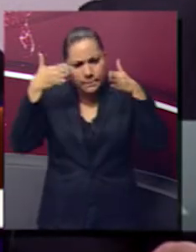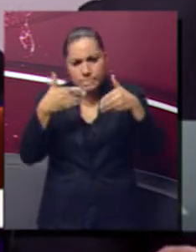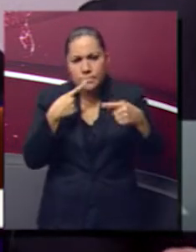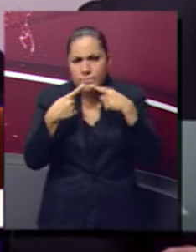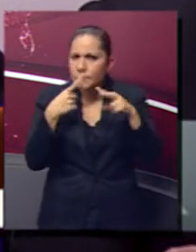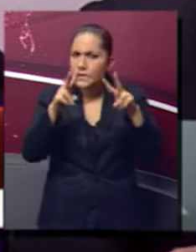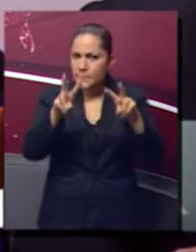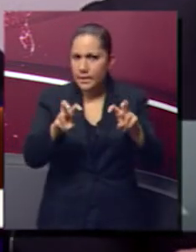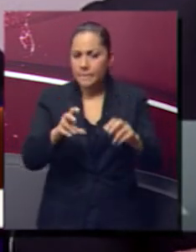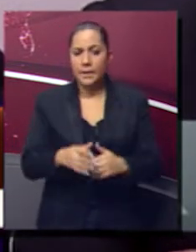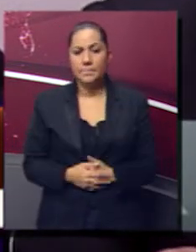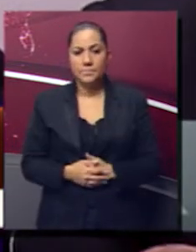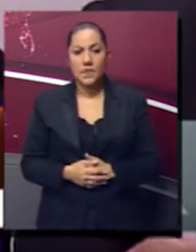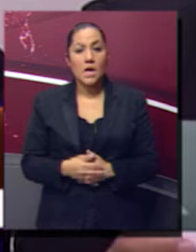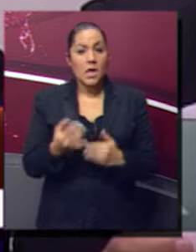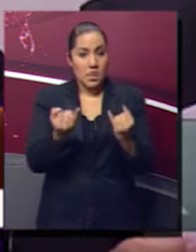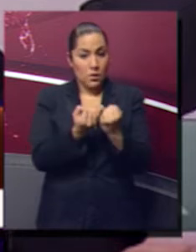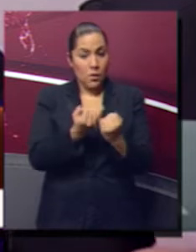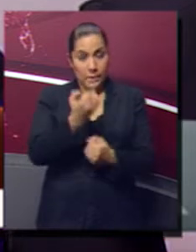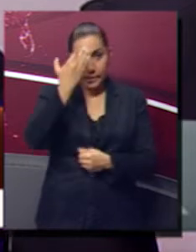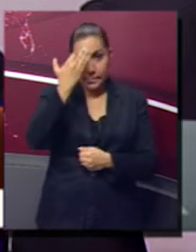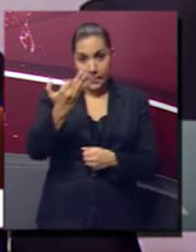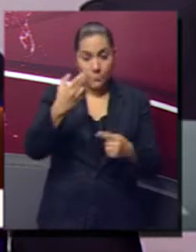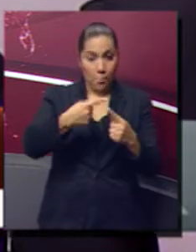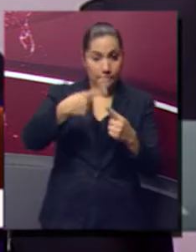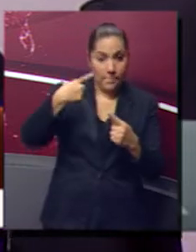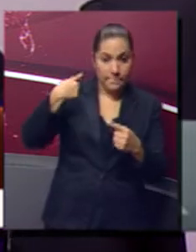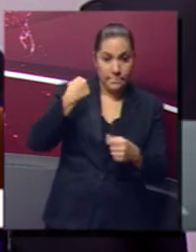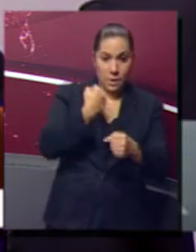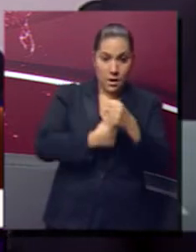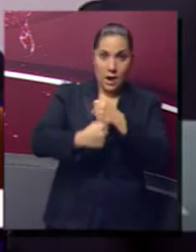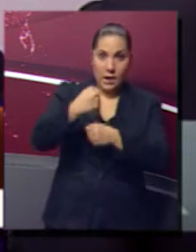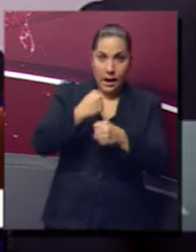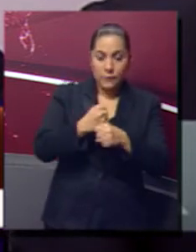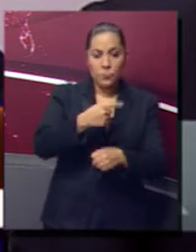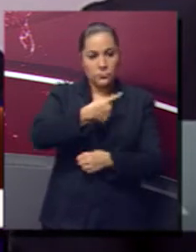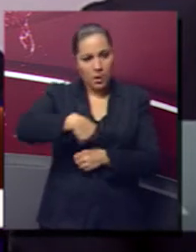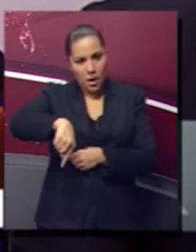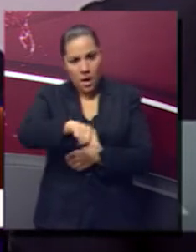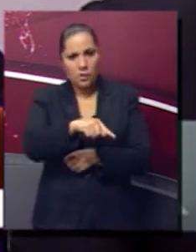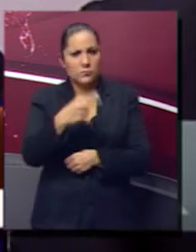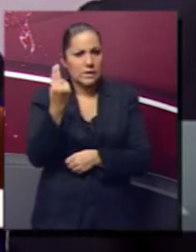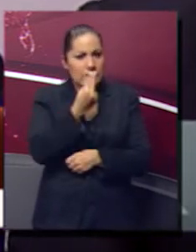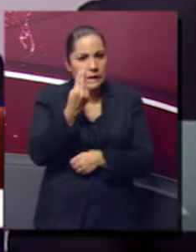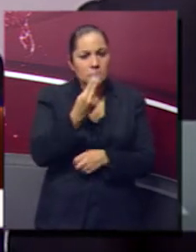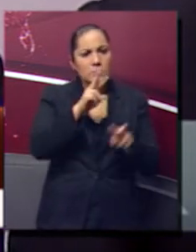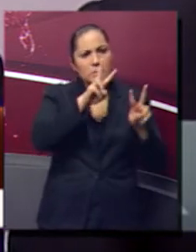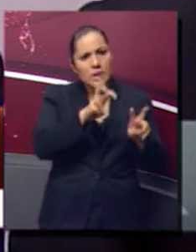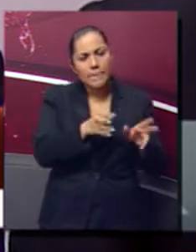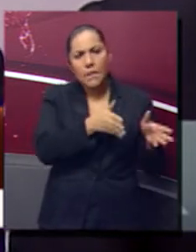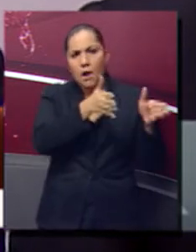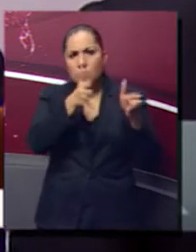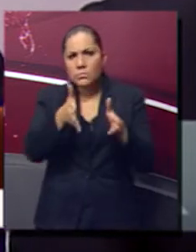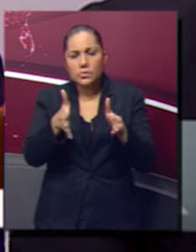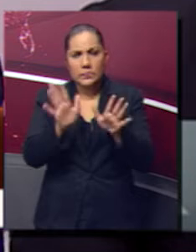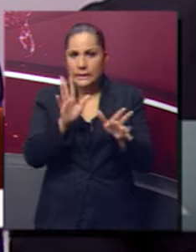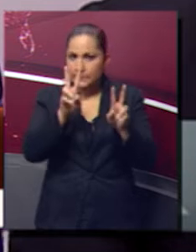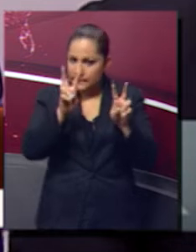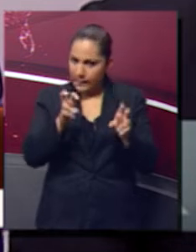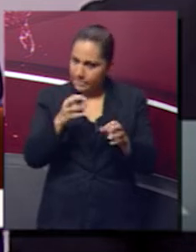unos años y que las reformas políticas y económicas ahora sí vayan acompañadas de una reforma